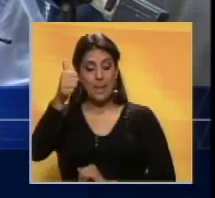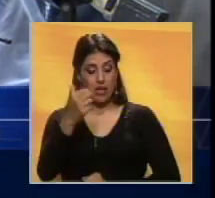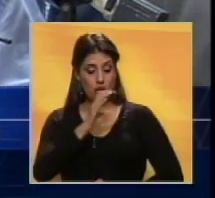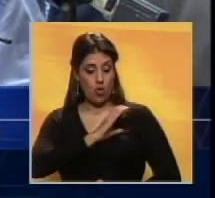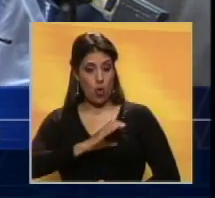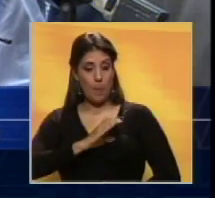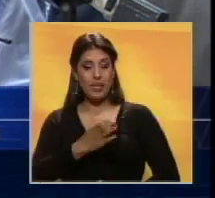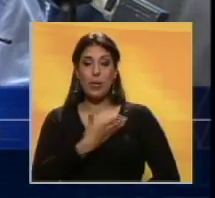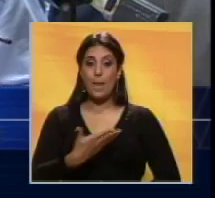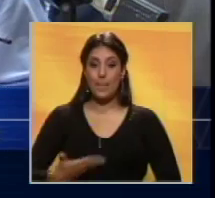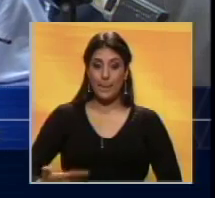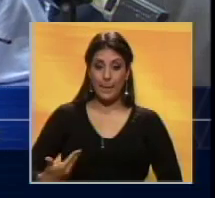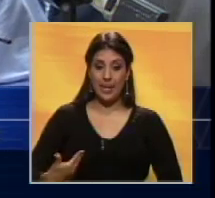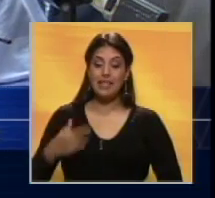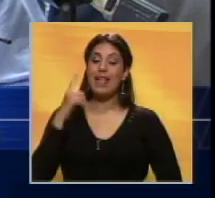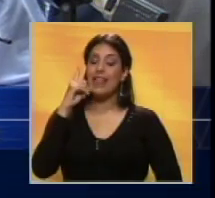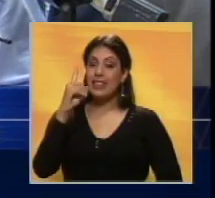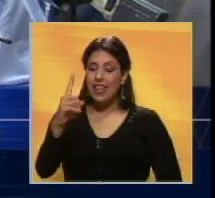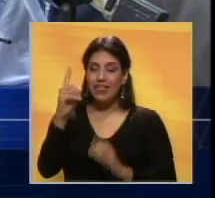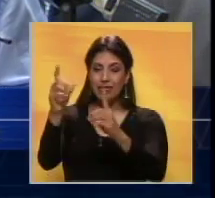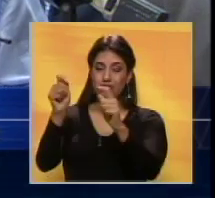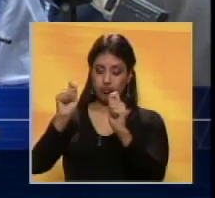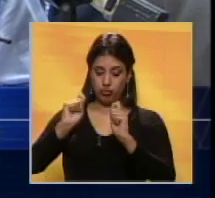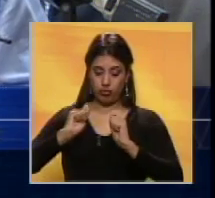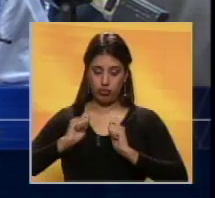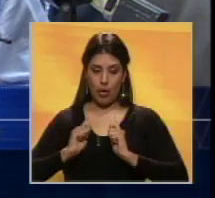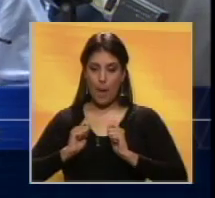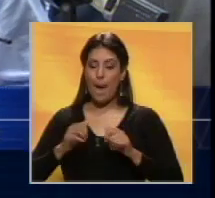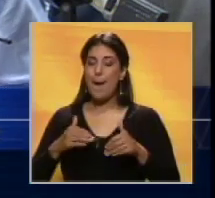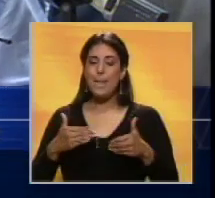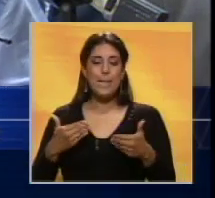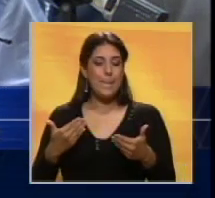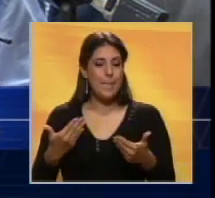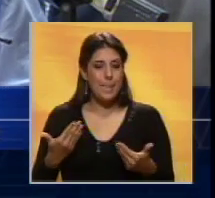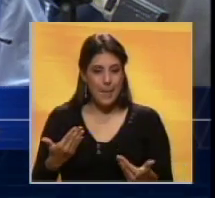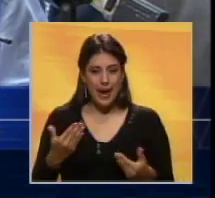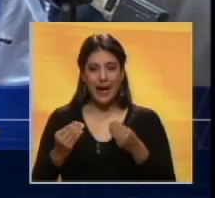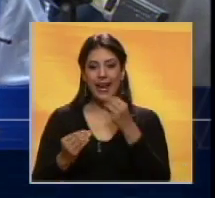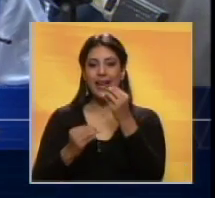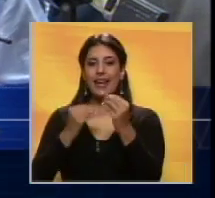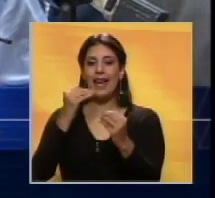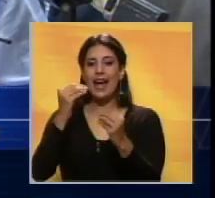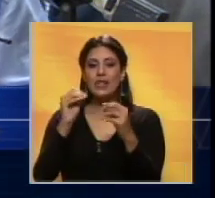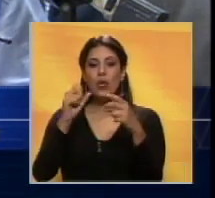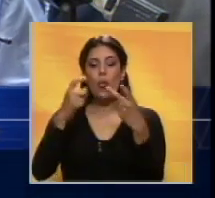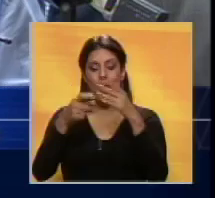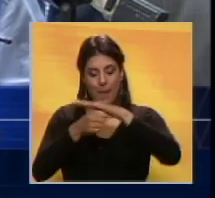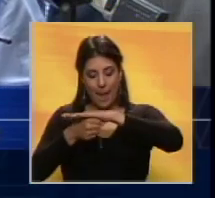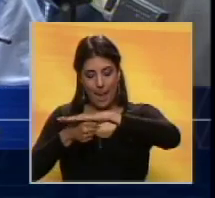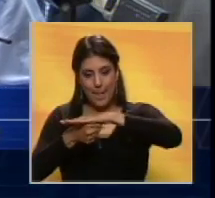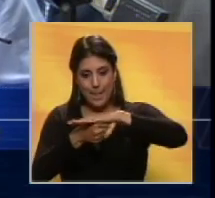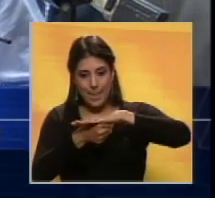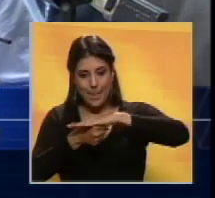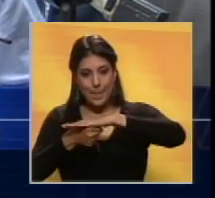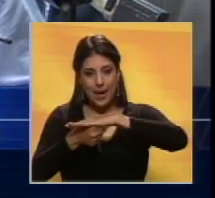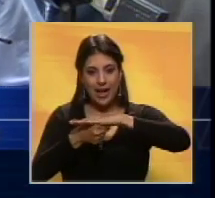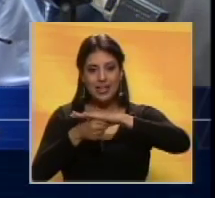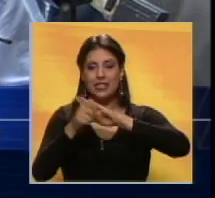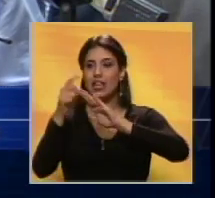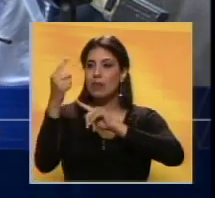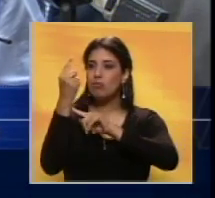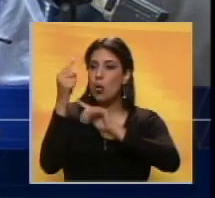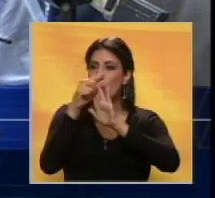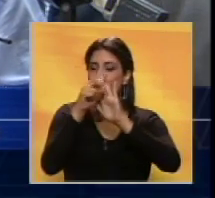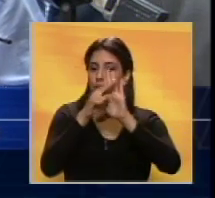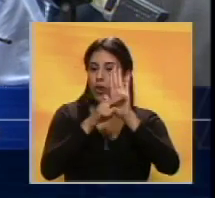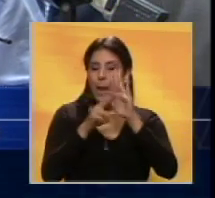comisión presidencial que ha sido designada para establecer las bases, las